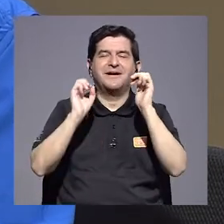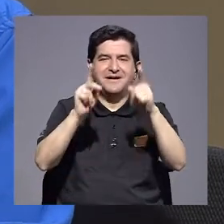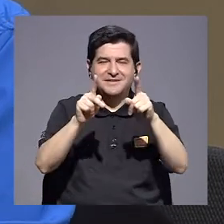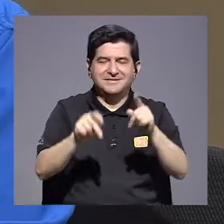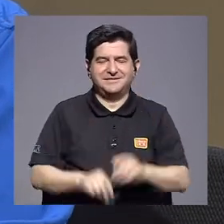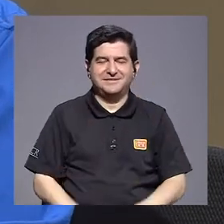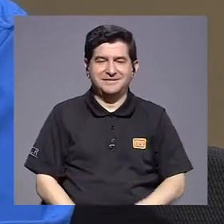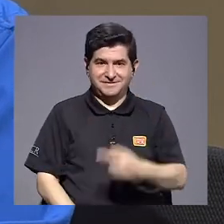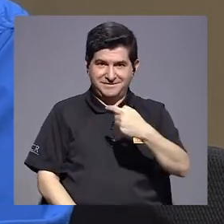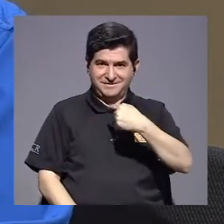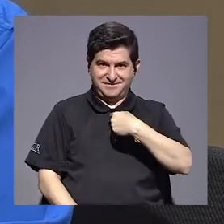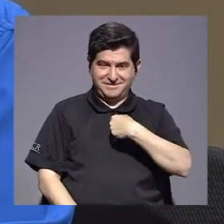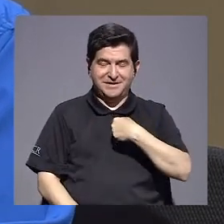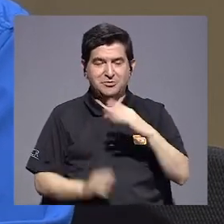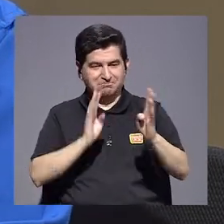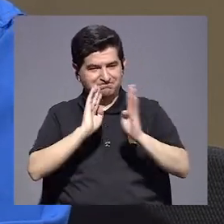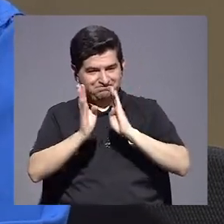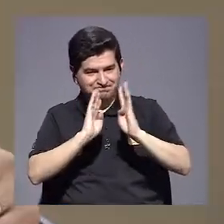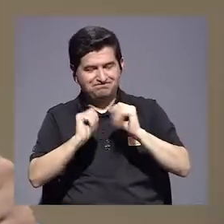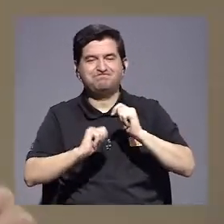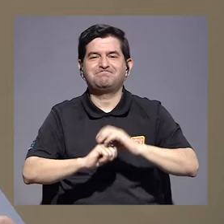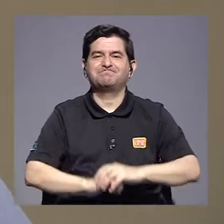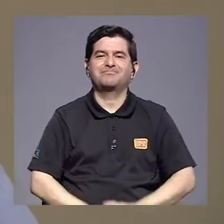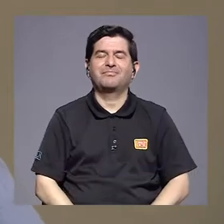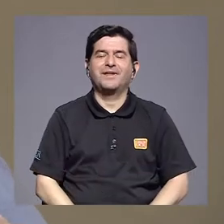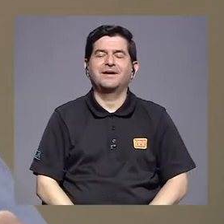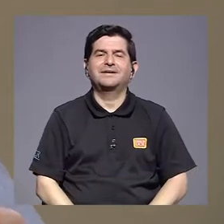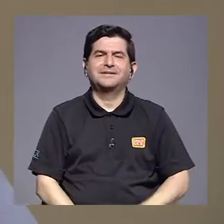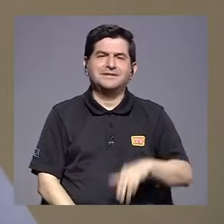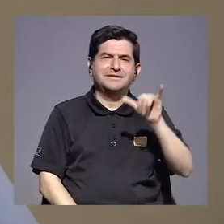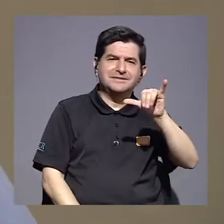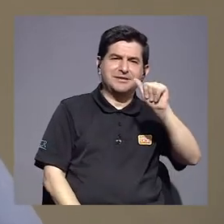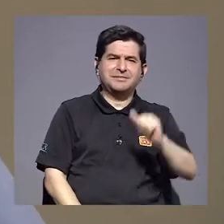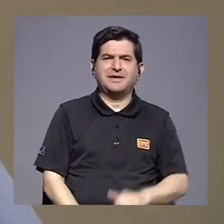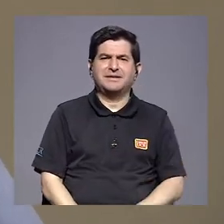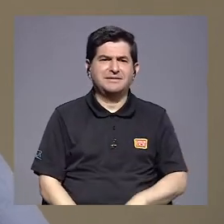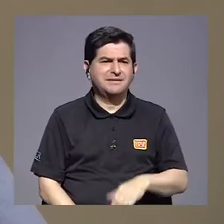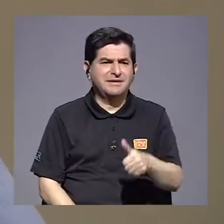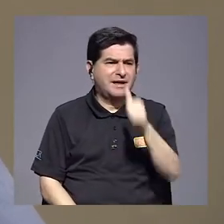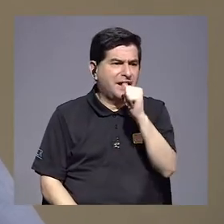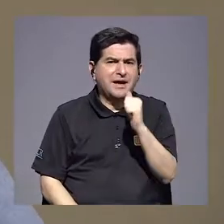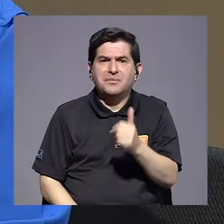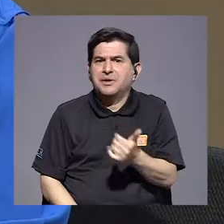espacio y la oportunidad de conversar. Doña Yamilet, ¿qué se nos hizo el agua?